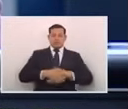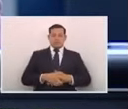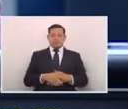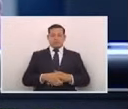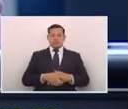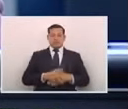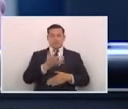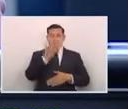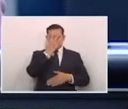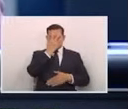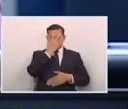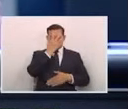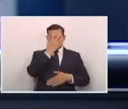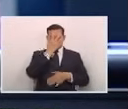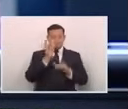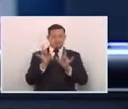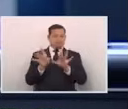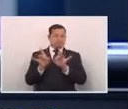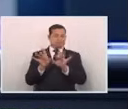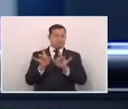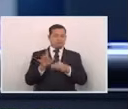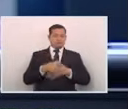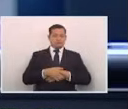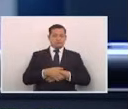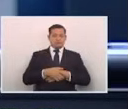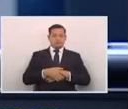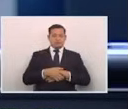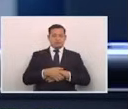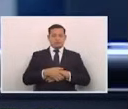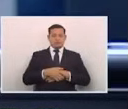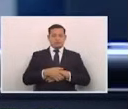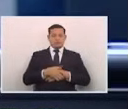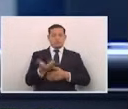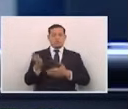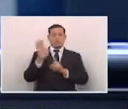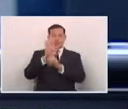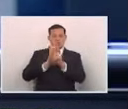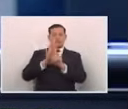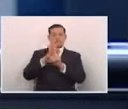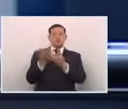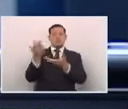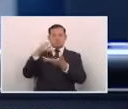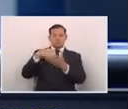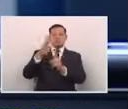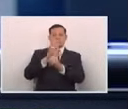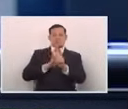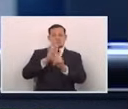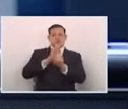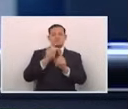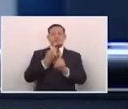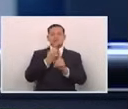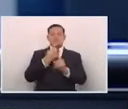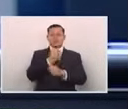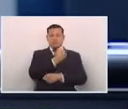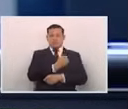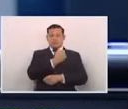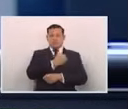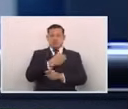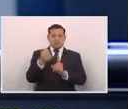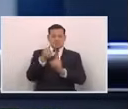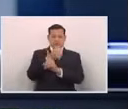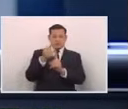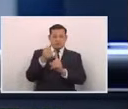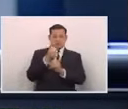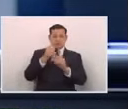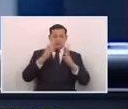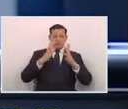Es vergonzoso y degradante. Es una grave revictimización para quienes han sufrido atrocidades y a quienes